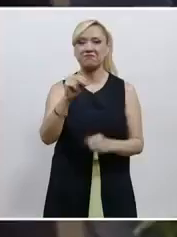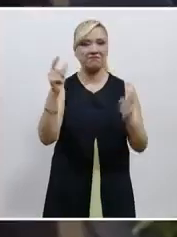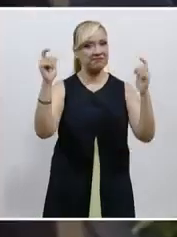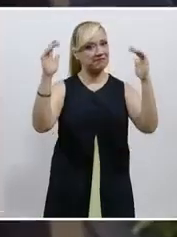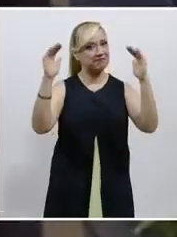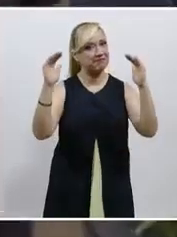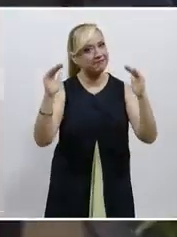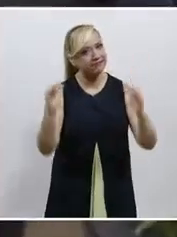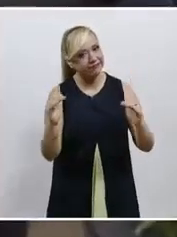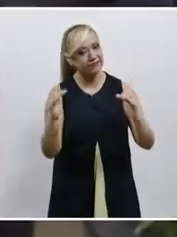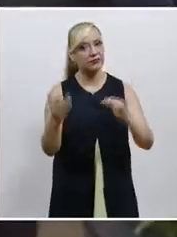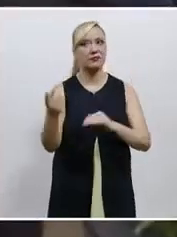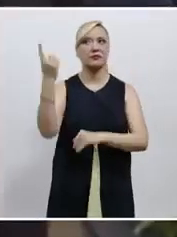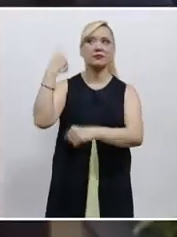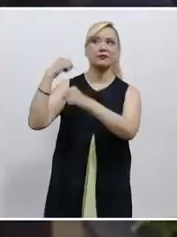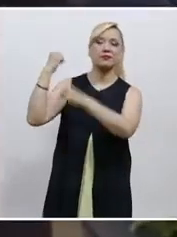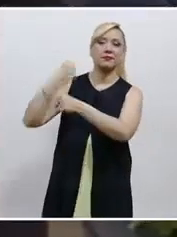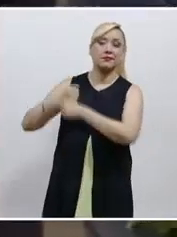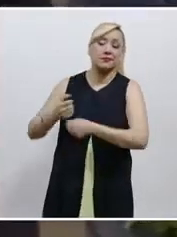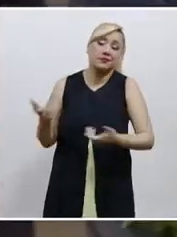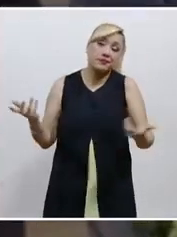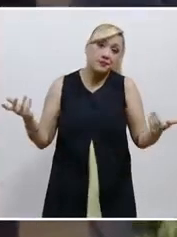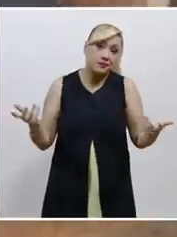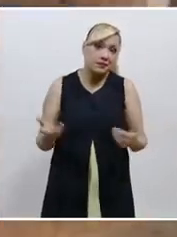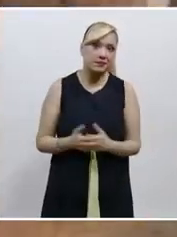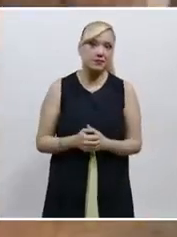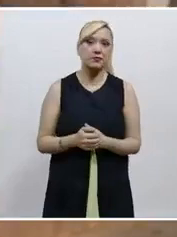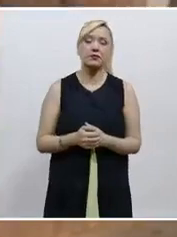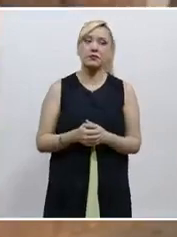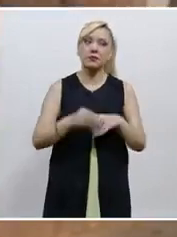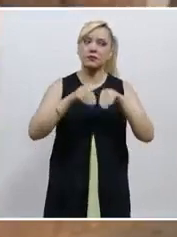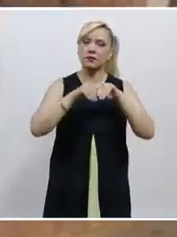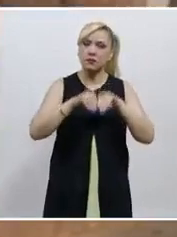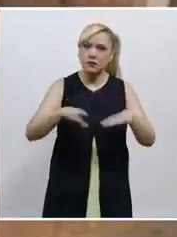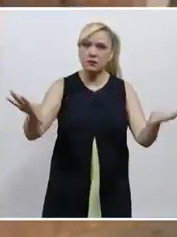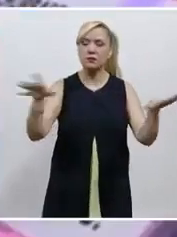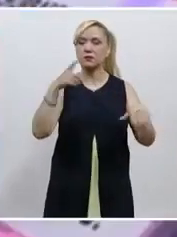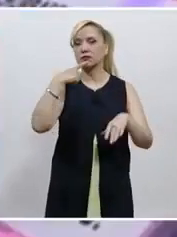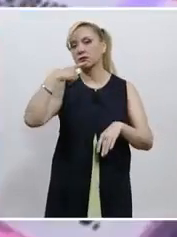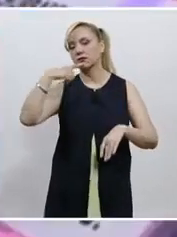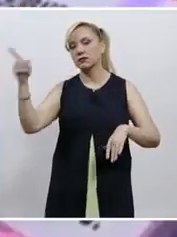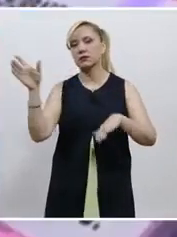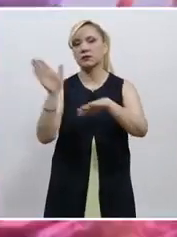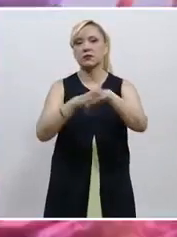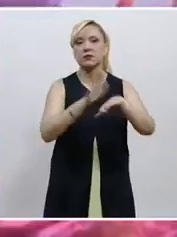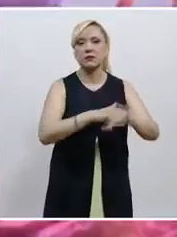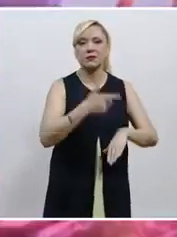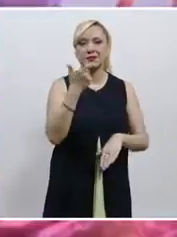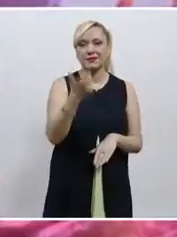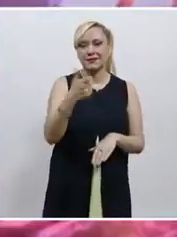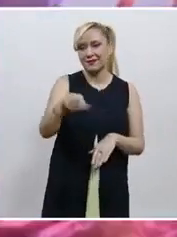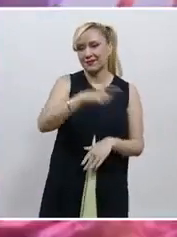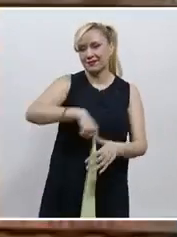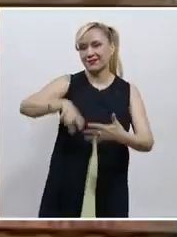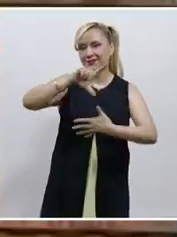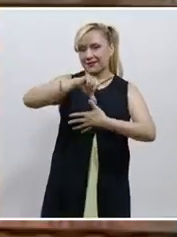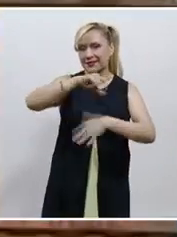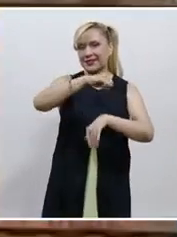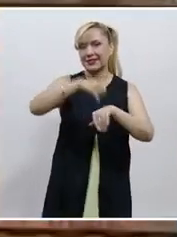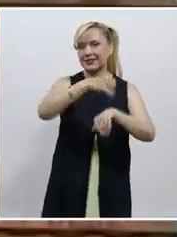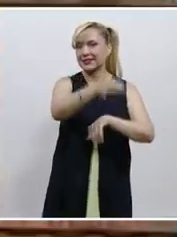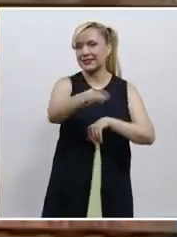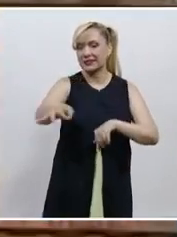con 2022. A través de un comunicado, el organismo informó que las economías de América Latina y el